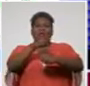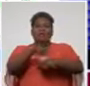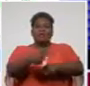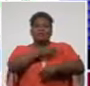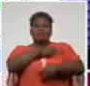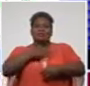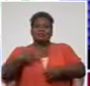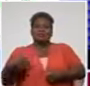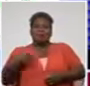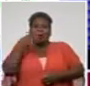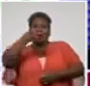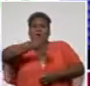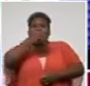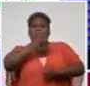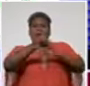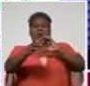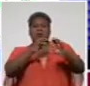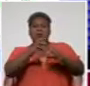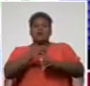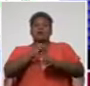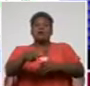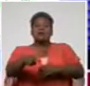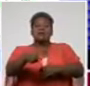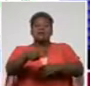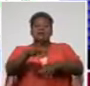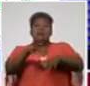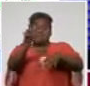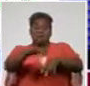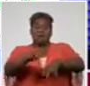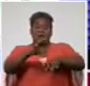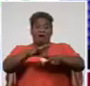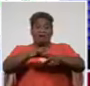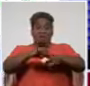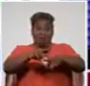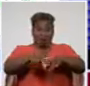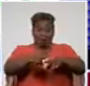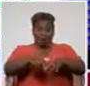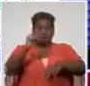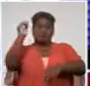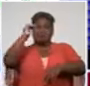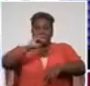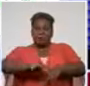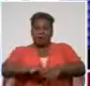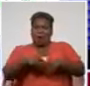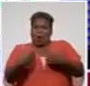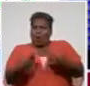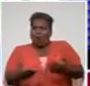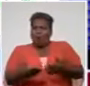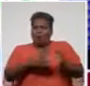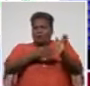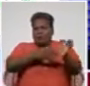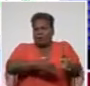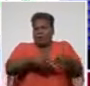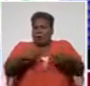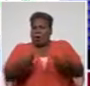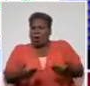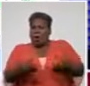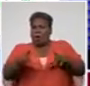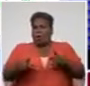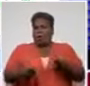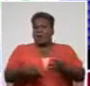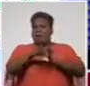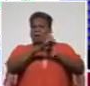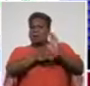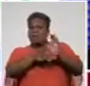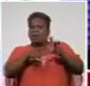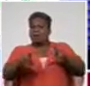gubernamentales y concientizar al pueblo capitalino sobre los modos de prevención. Así trascendió en el Consejo de Defensa Provincial que se desarrolló